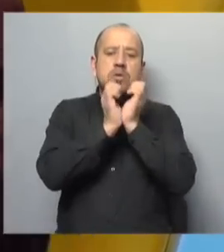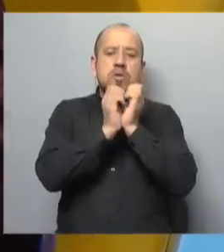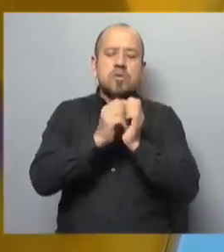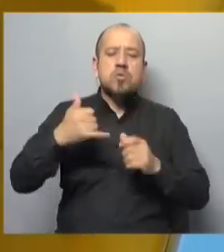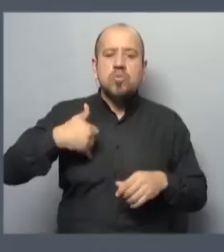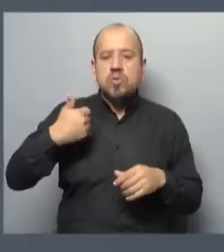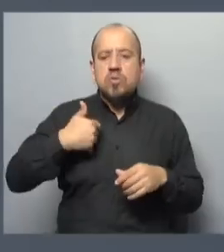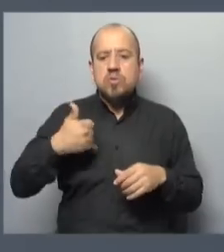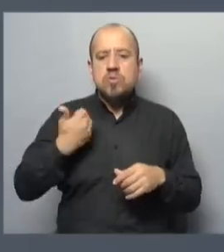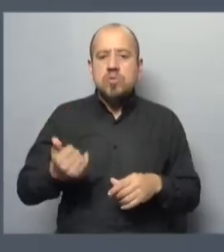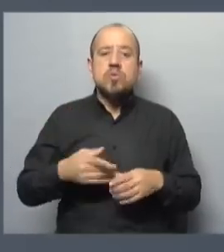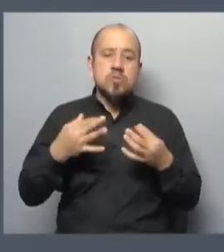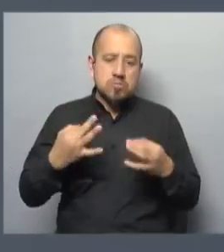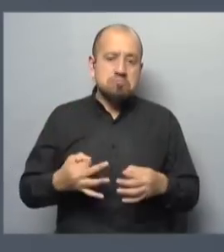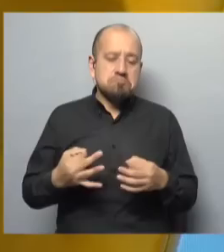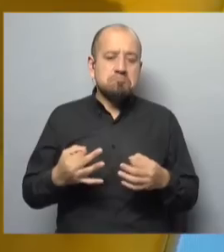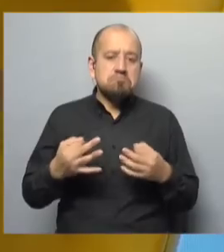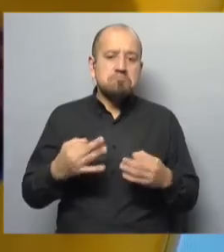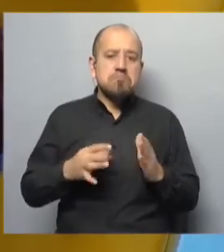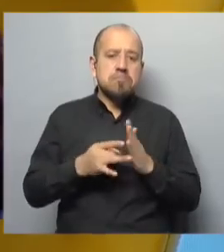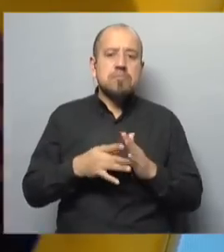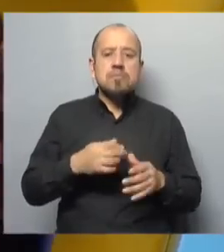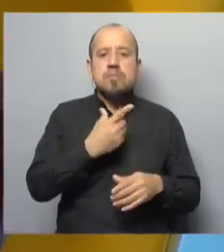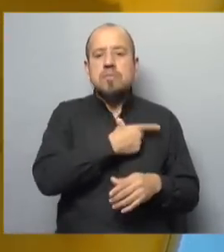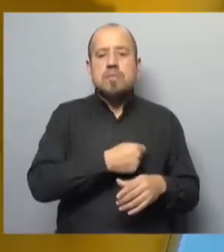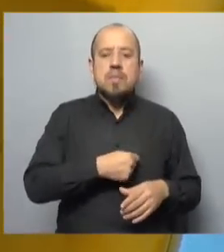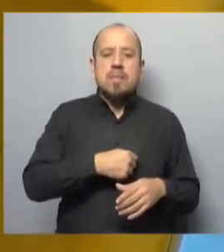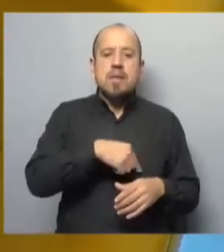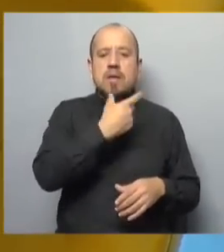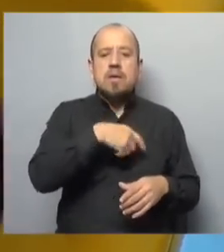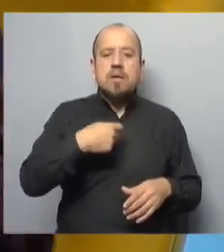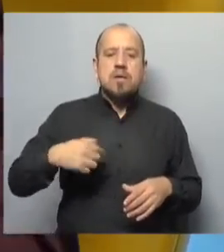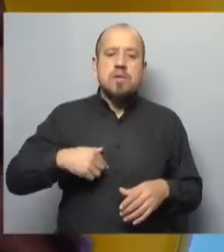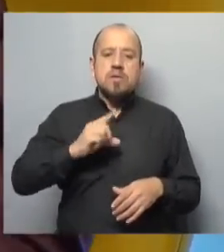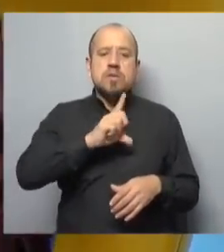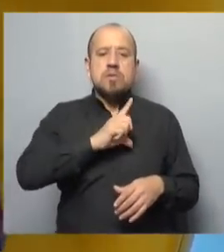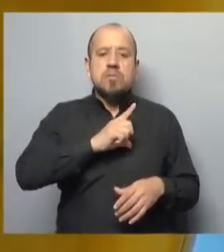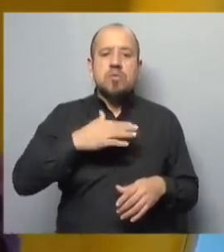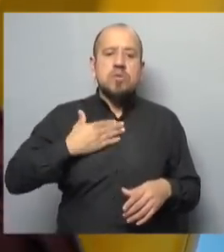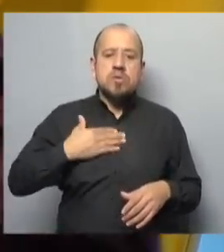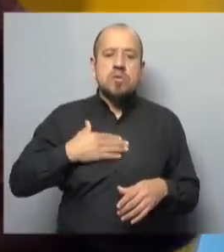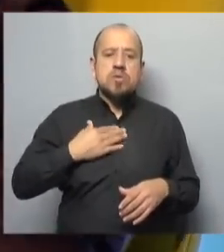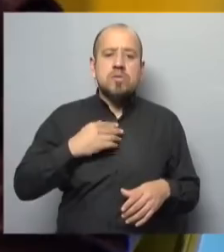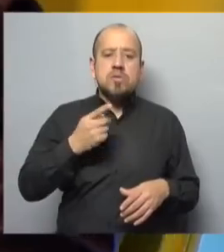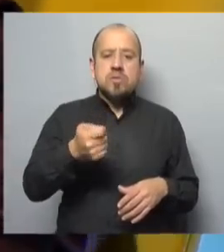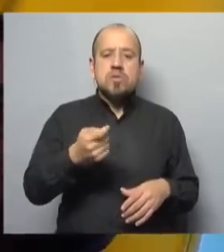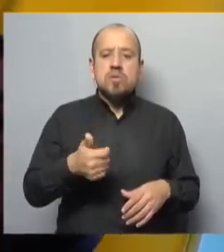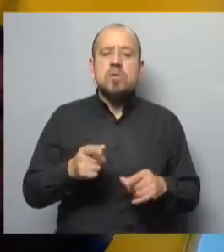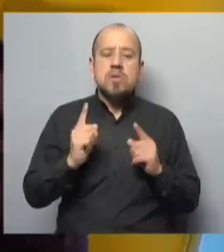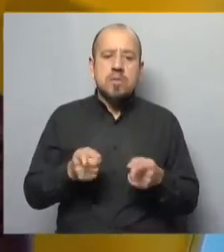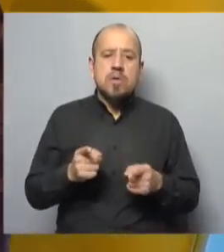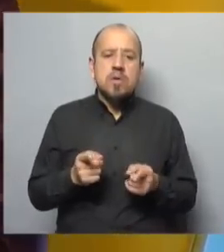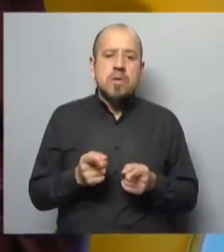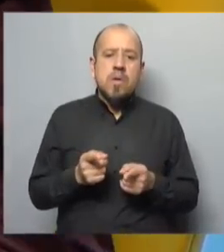equipos uruguayos han tenido buenos rendimientos propinaron lo internacional lo tuvo el liverpool es algo droga sólo tuvo creo que river también